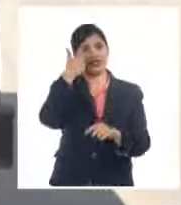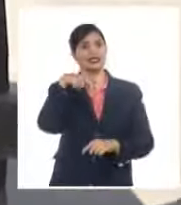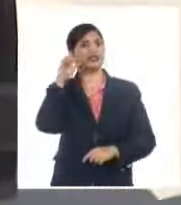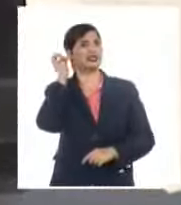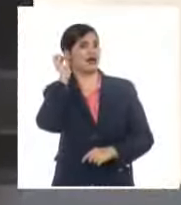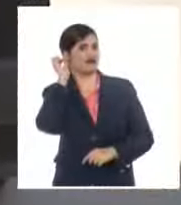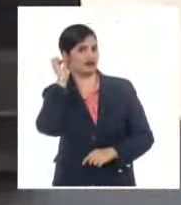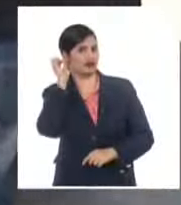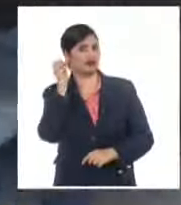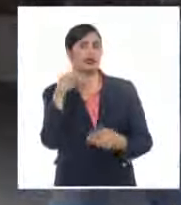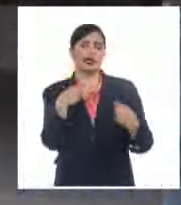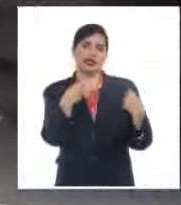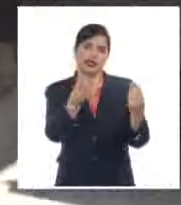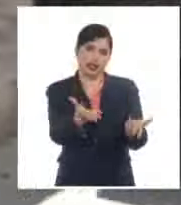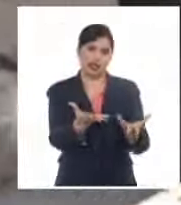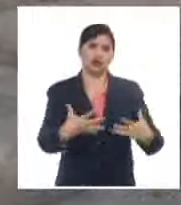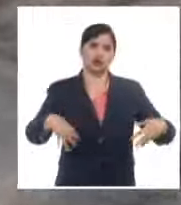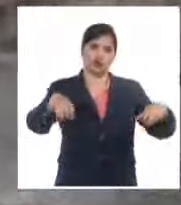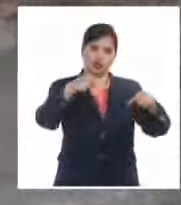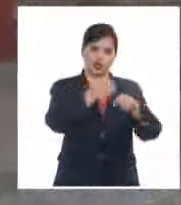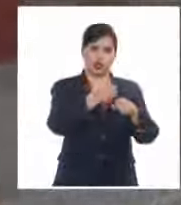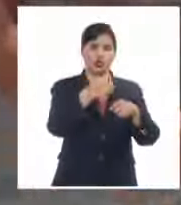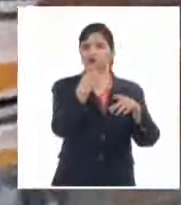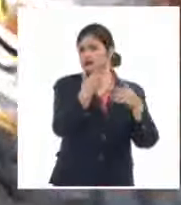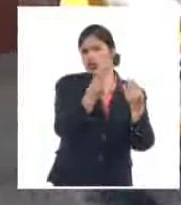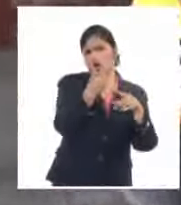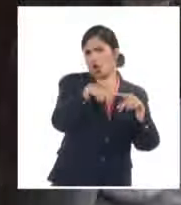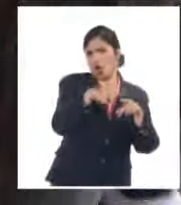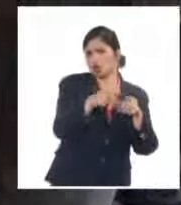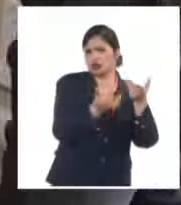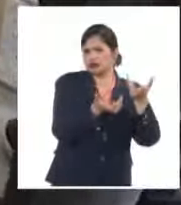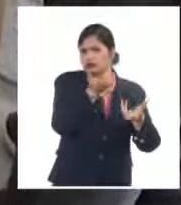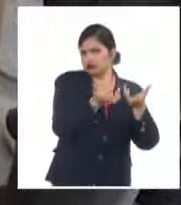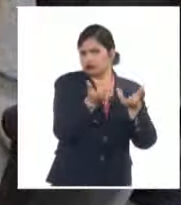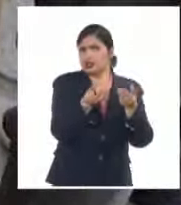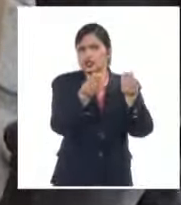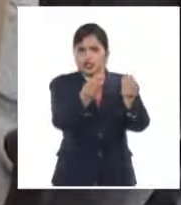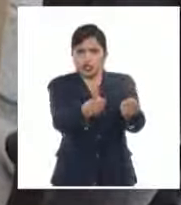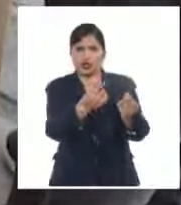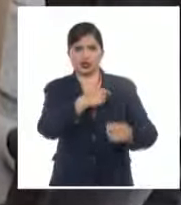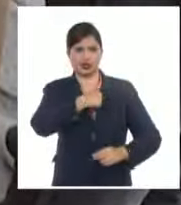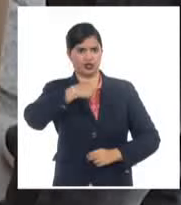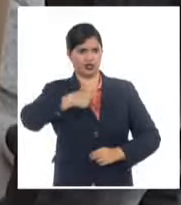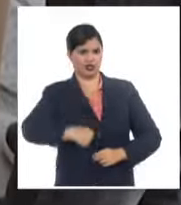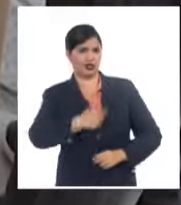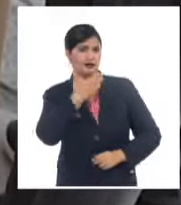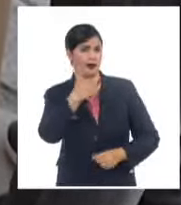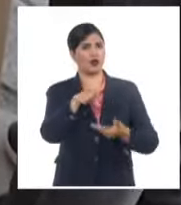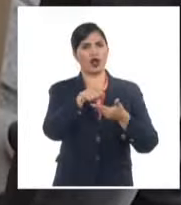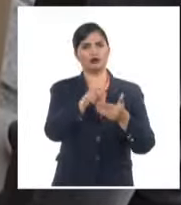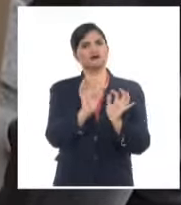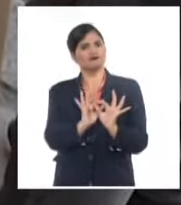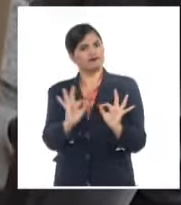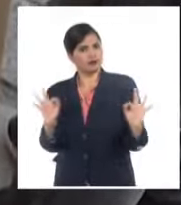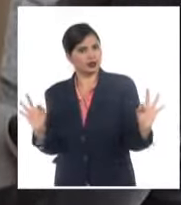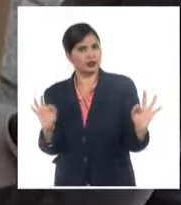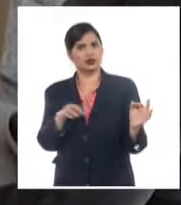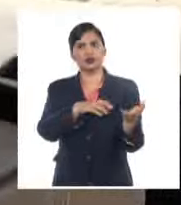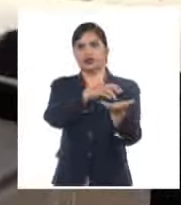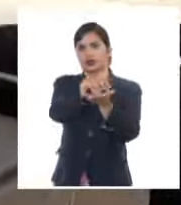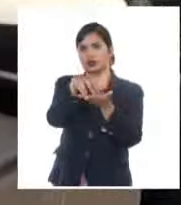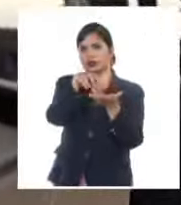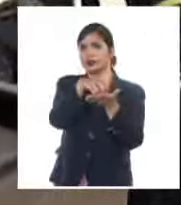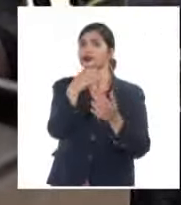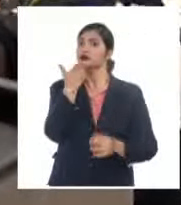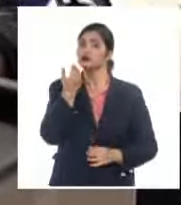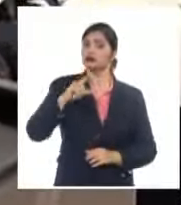como parte de un donativo de la República Popular de China con el fin de mejorar la calidad de los servicios en esas unidades que asumen la alimentación